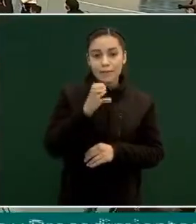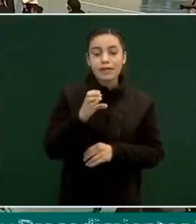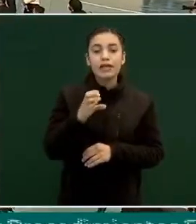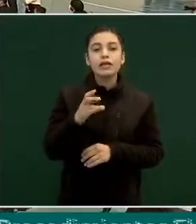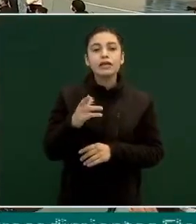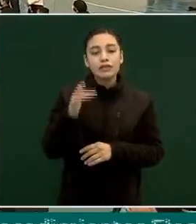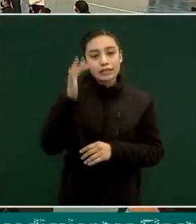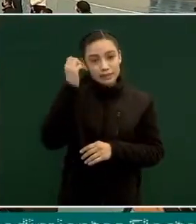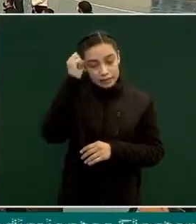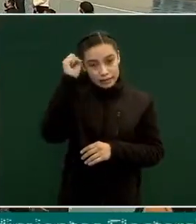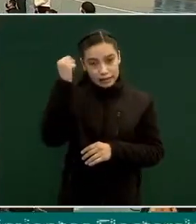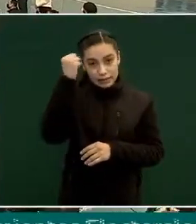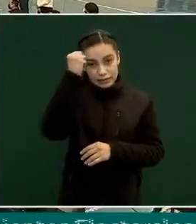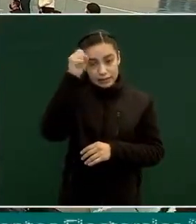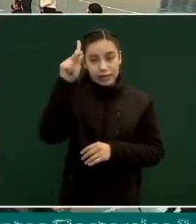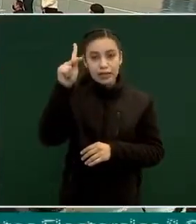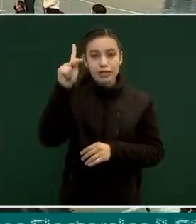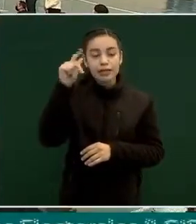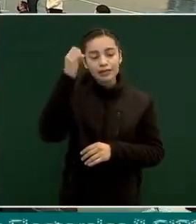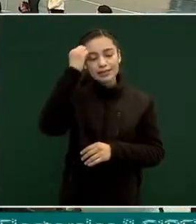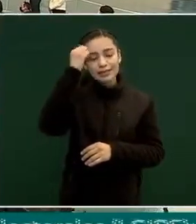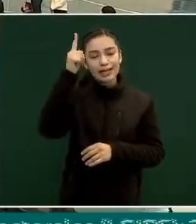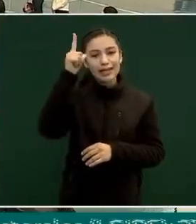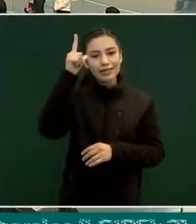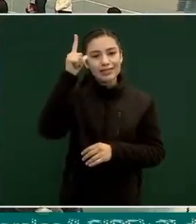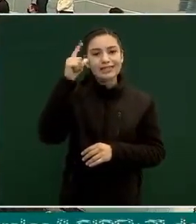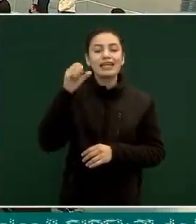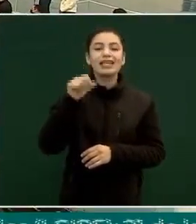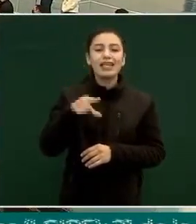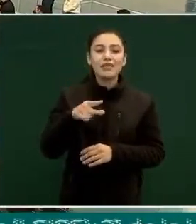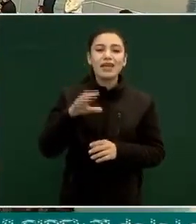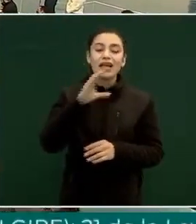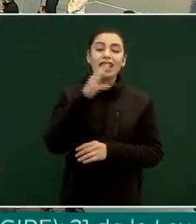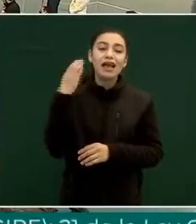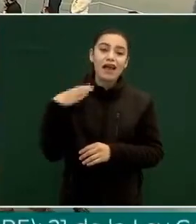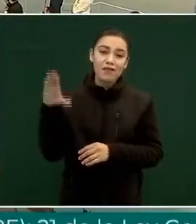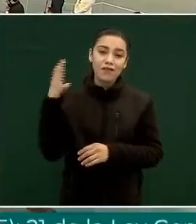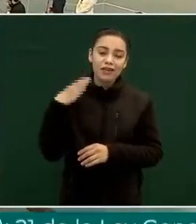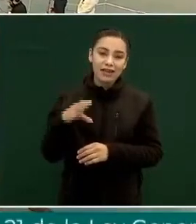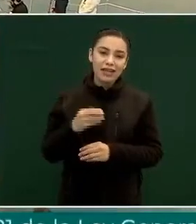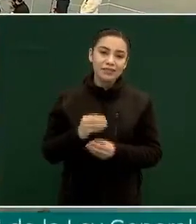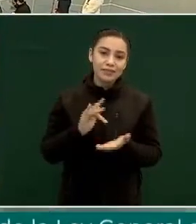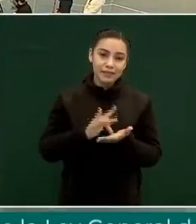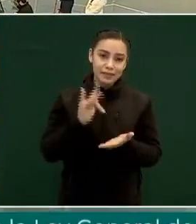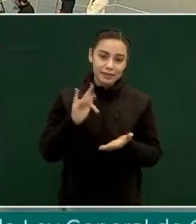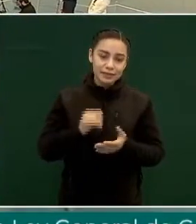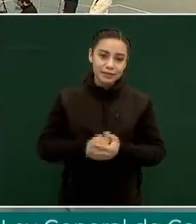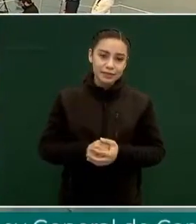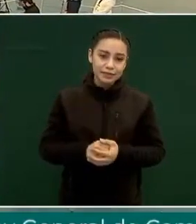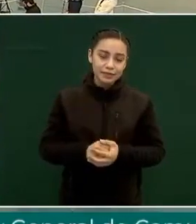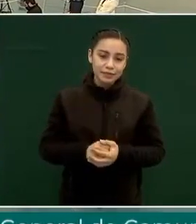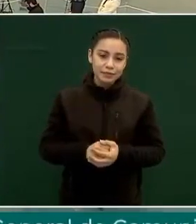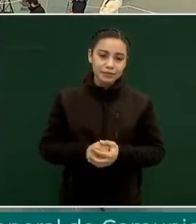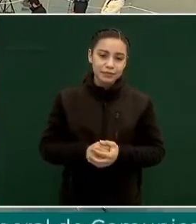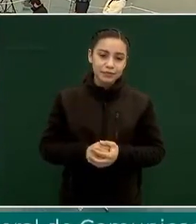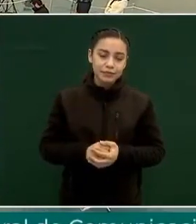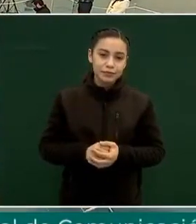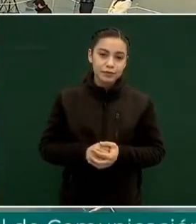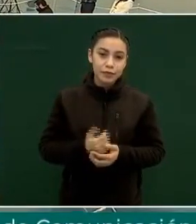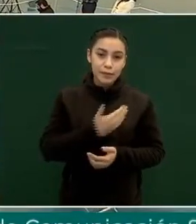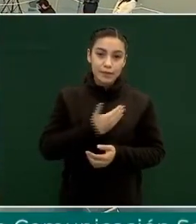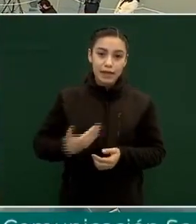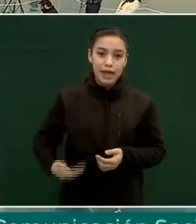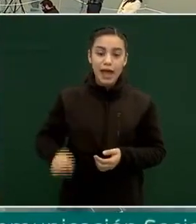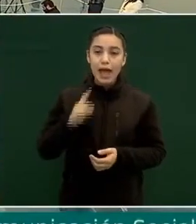Gracias. La verdad es que, como si fuese poco, el hecho de